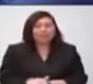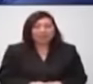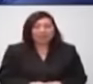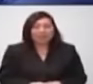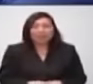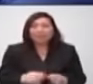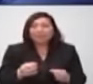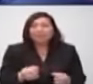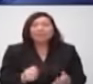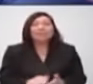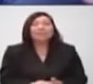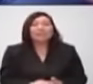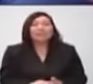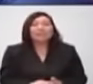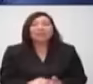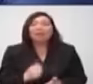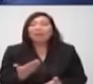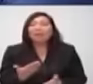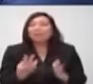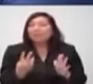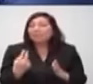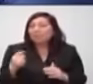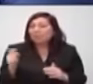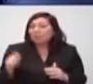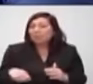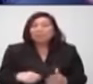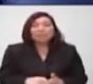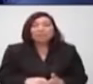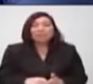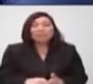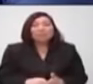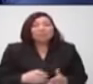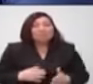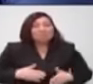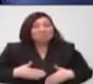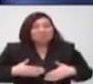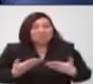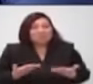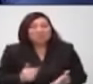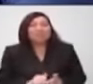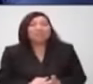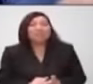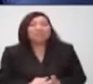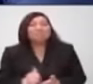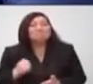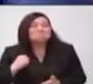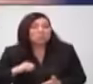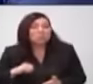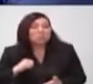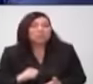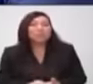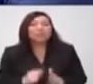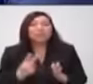Si bien es cierto, hay un 7% que lo administra posiblemente la municipalidad,